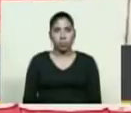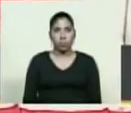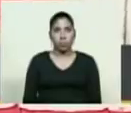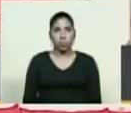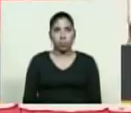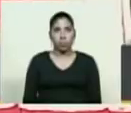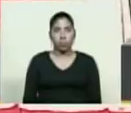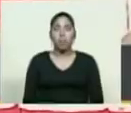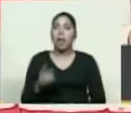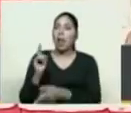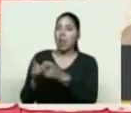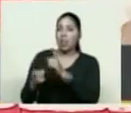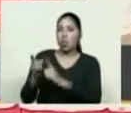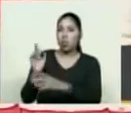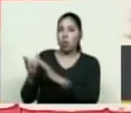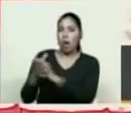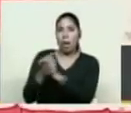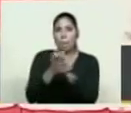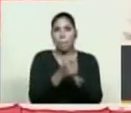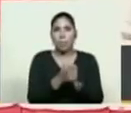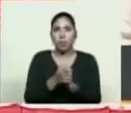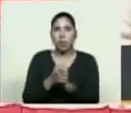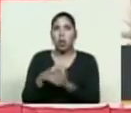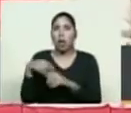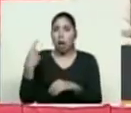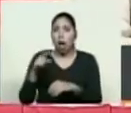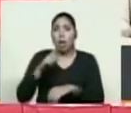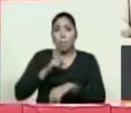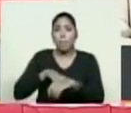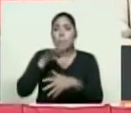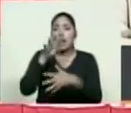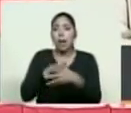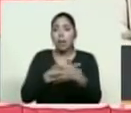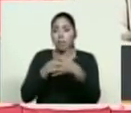Algunos compañeros, tenemos cronogramas, ¿no? Tenemos cronogramas, algunos